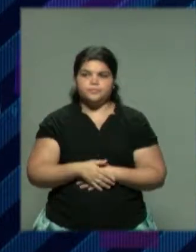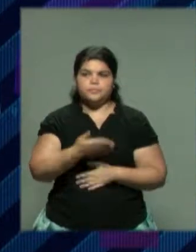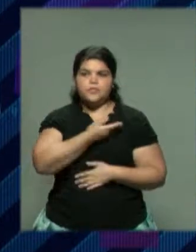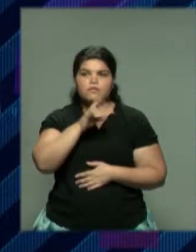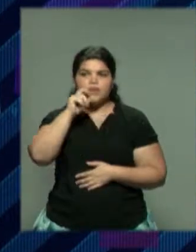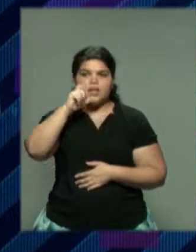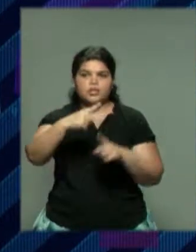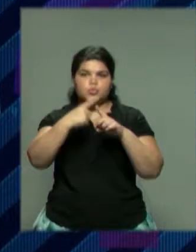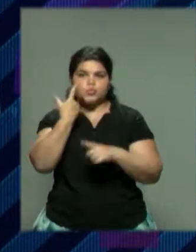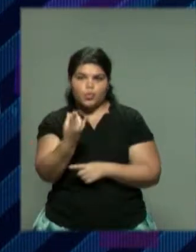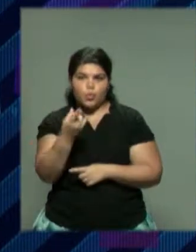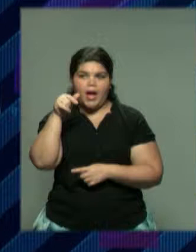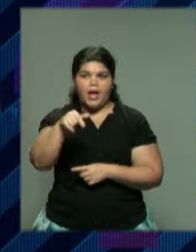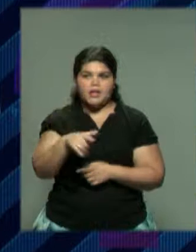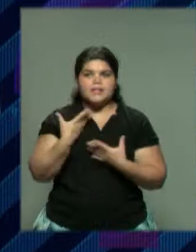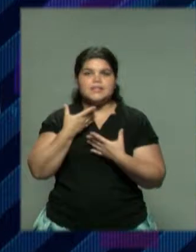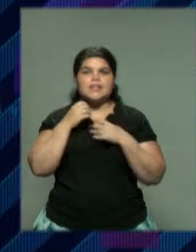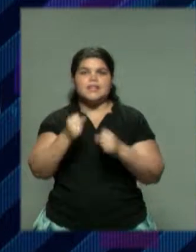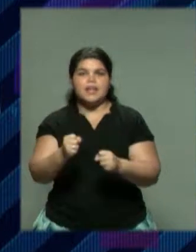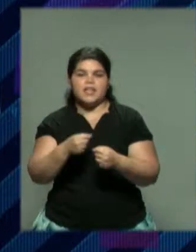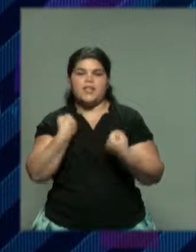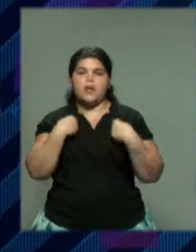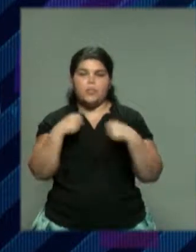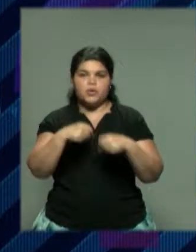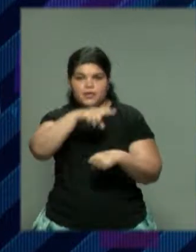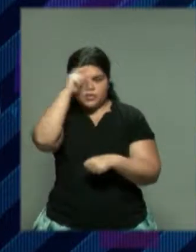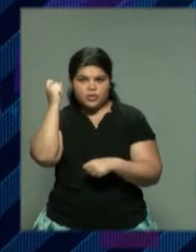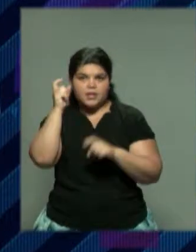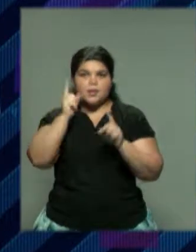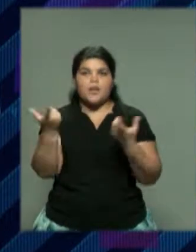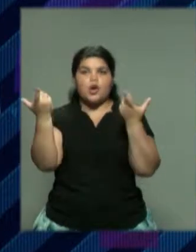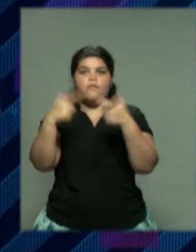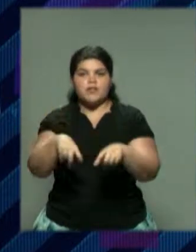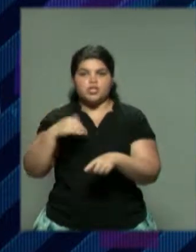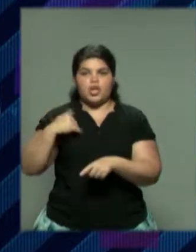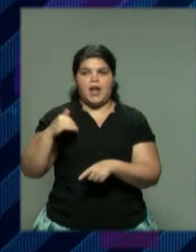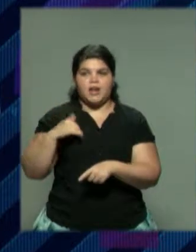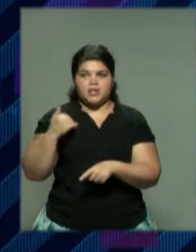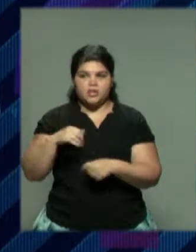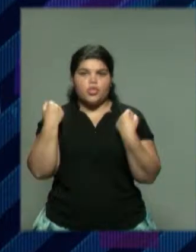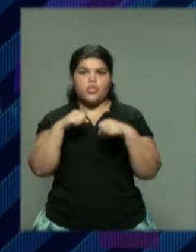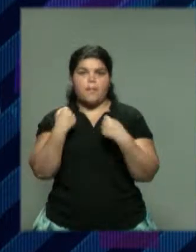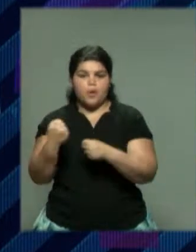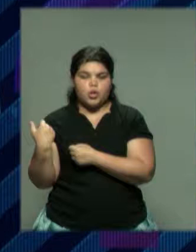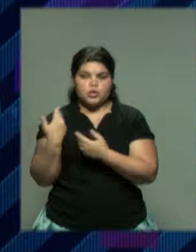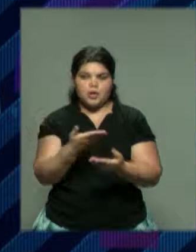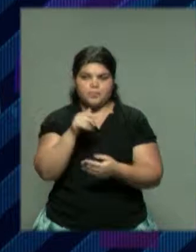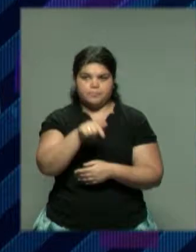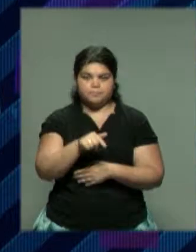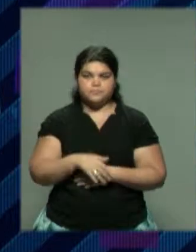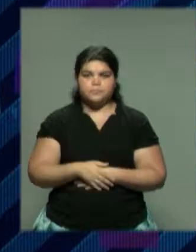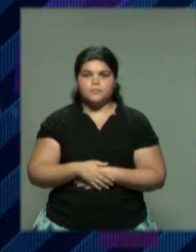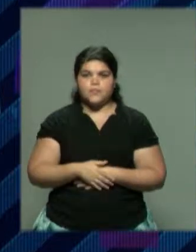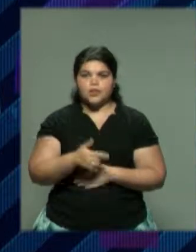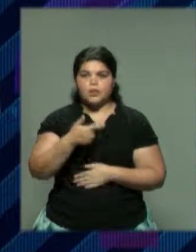reconocimiento de la Secretaría de Deportes de la Nación y el de la Confederación Argentina de Deportes. Surf,